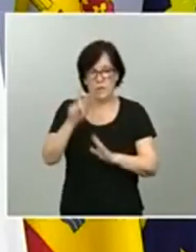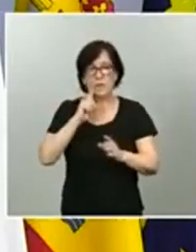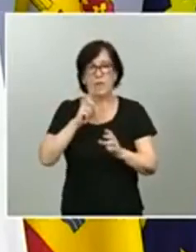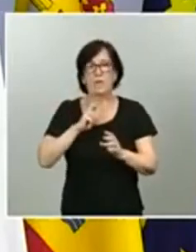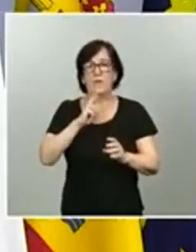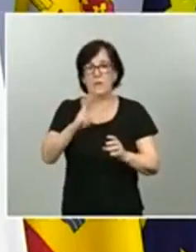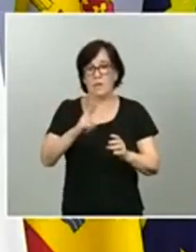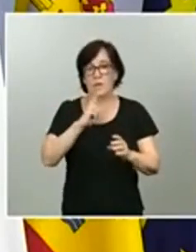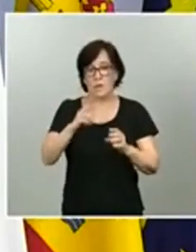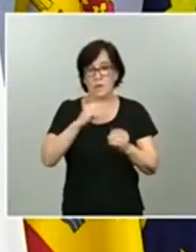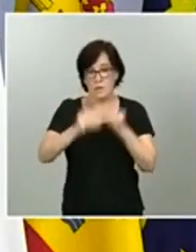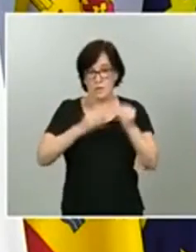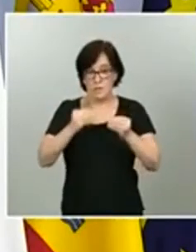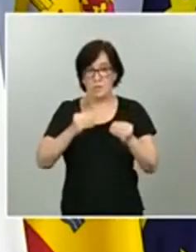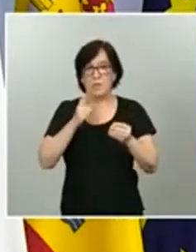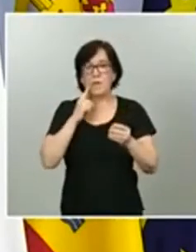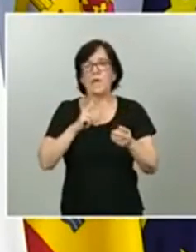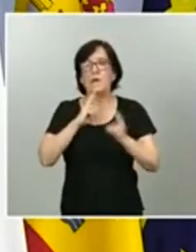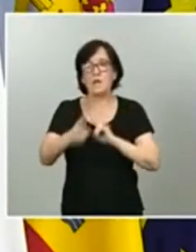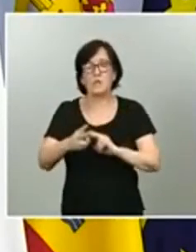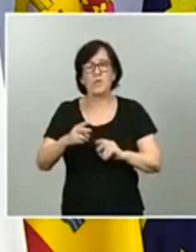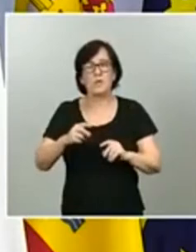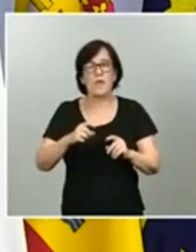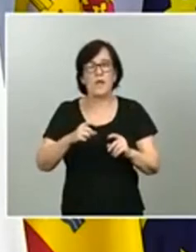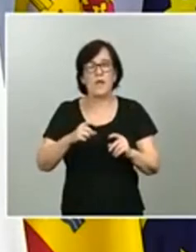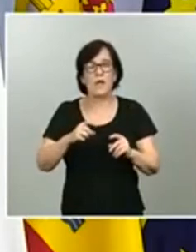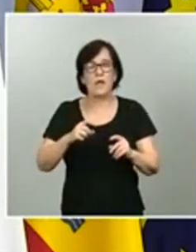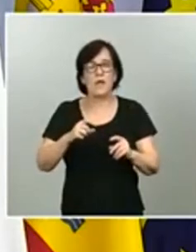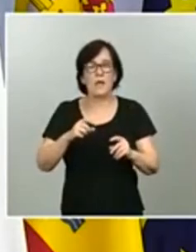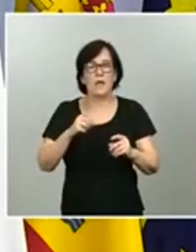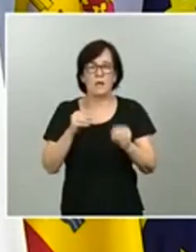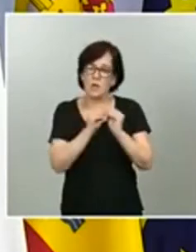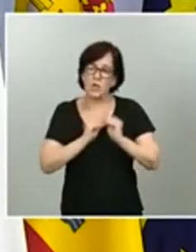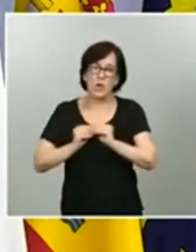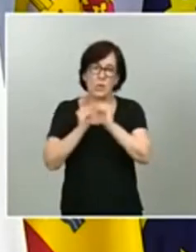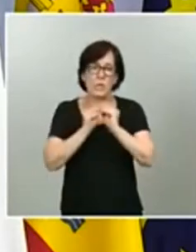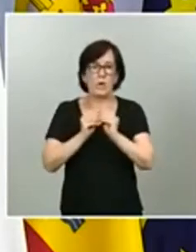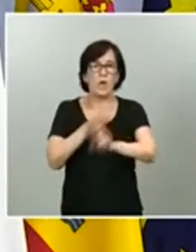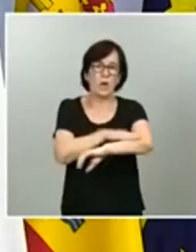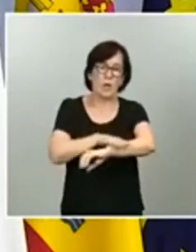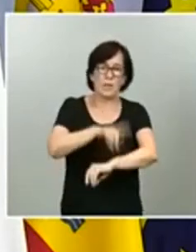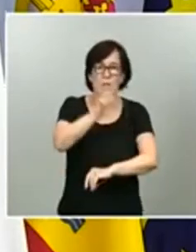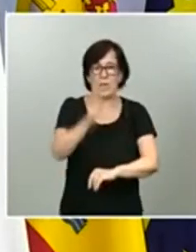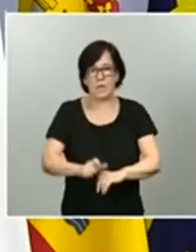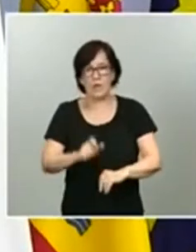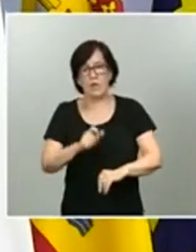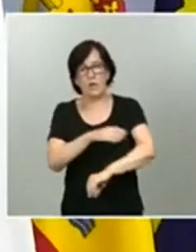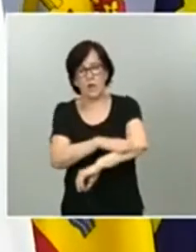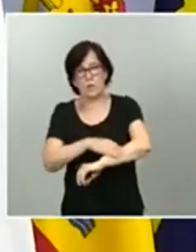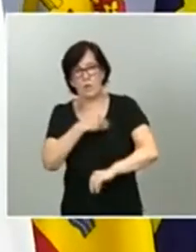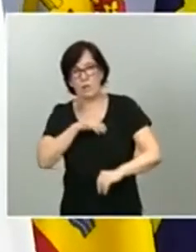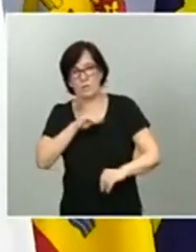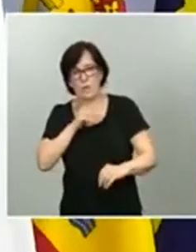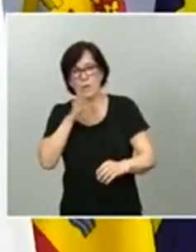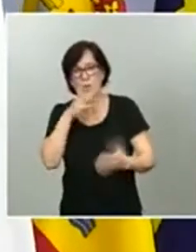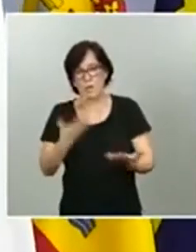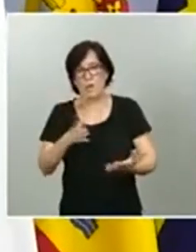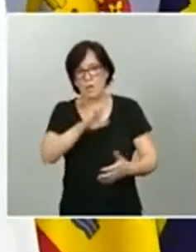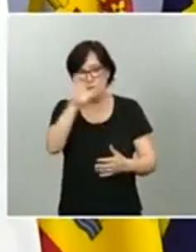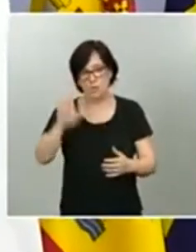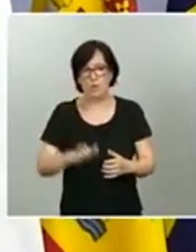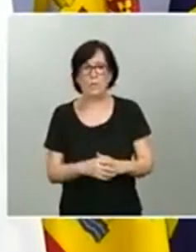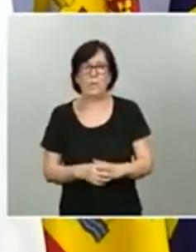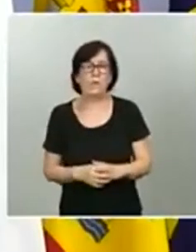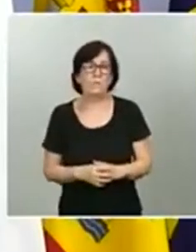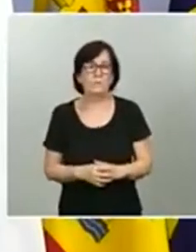en definitiva común que queremos el Gobierno italiano y el Gobierno español que venga de Europa. Lo he dicho en